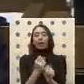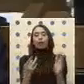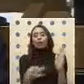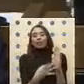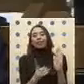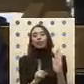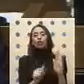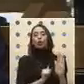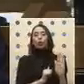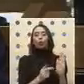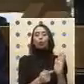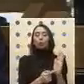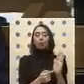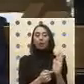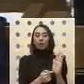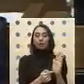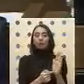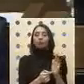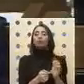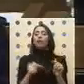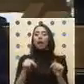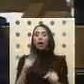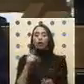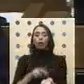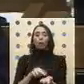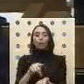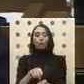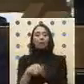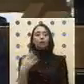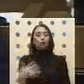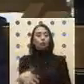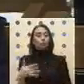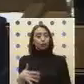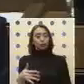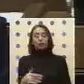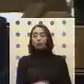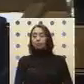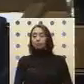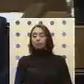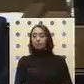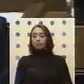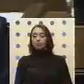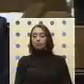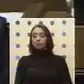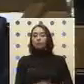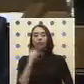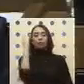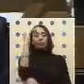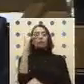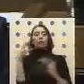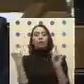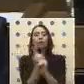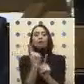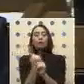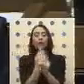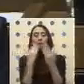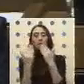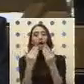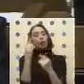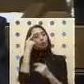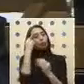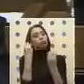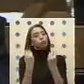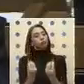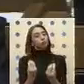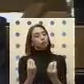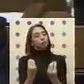cumpliera. Y creo que hoy día se está dando un paso importantísimo. Ha primado el diálogo, ha primado el buen